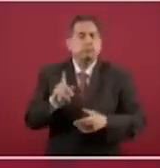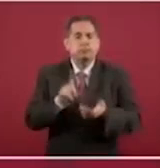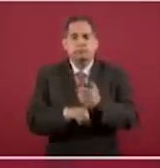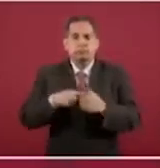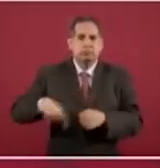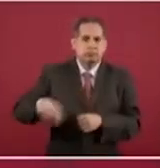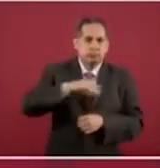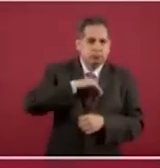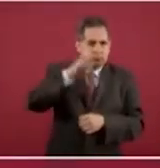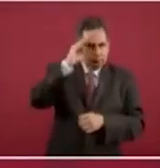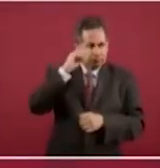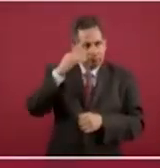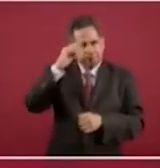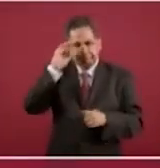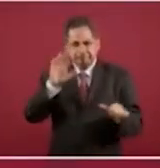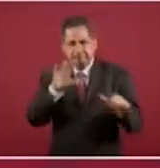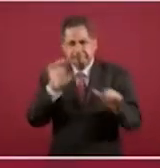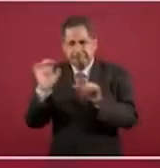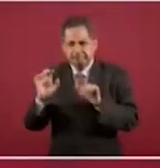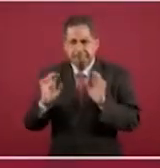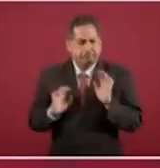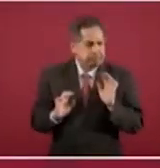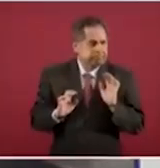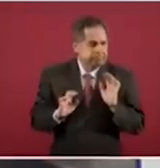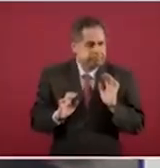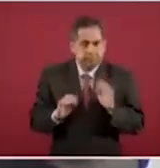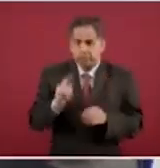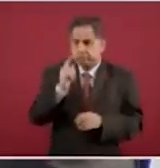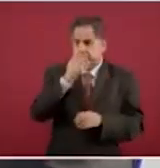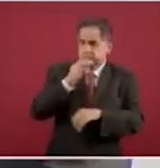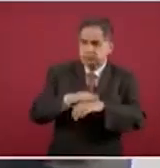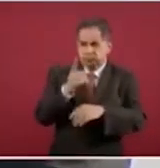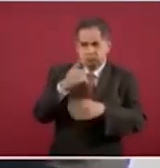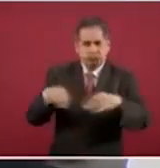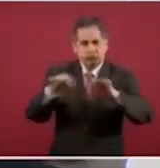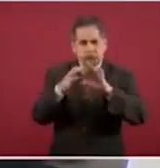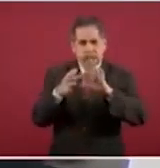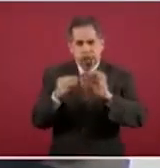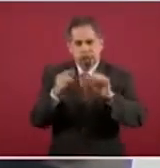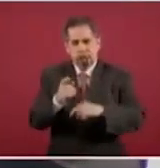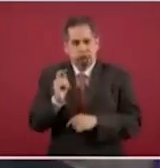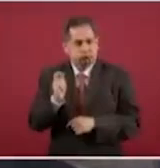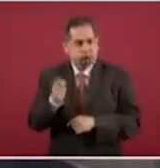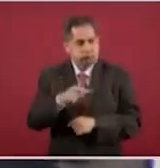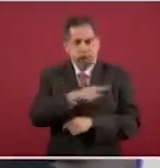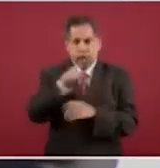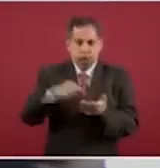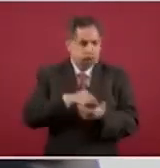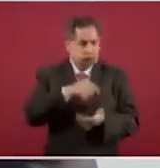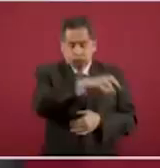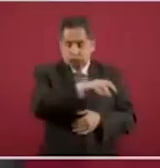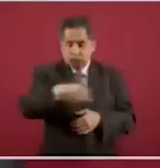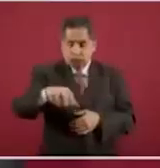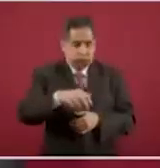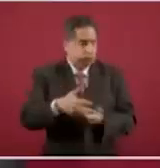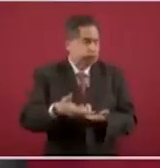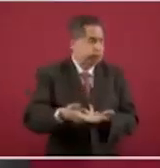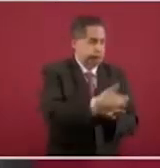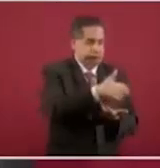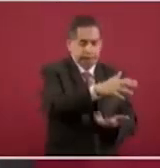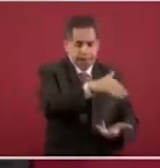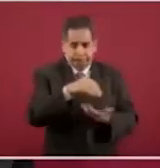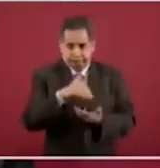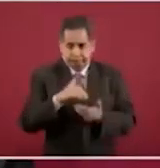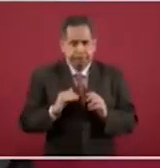considerados 600 pero aquí hay un dato importante en esos centros de acopio se puede entregar